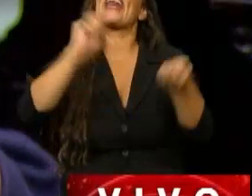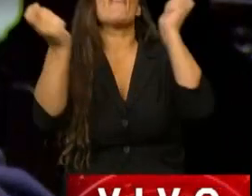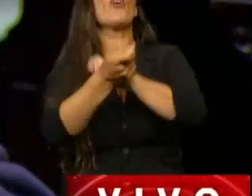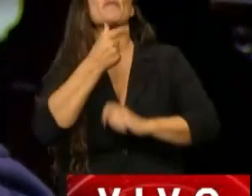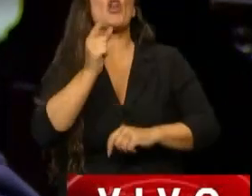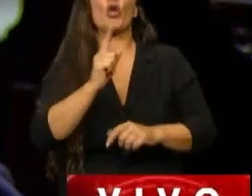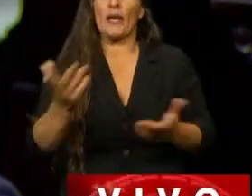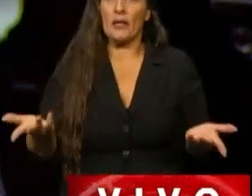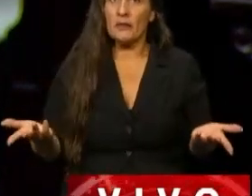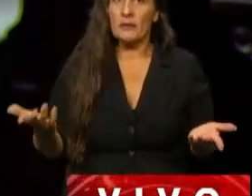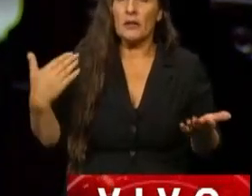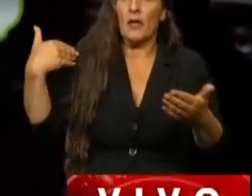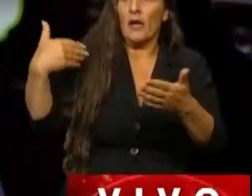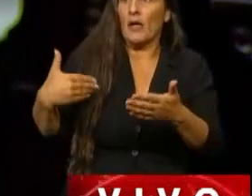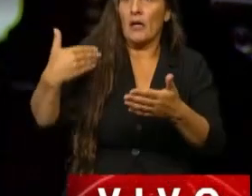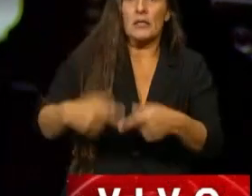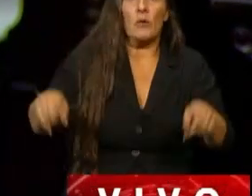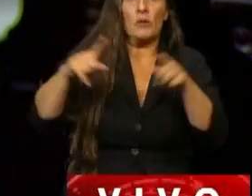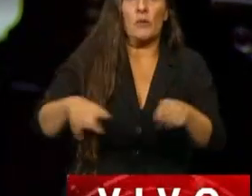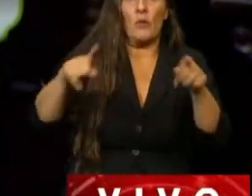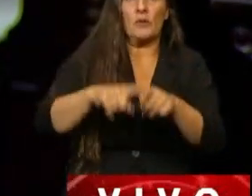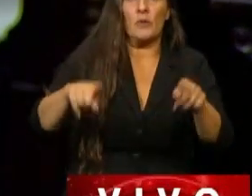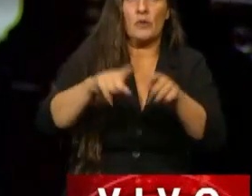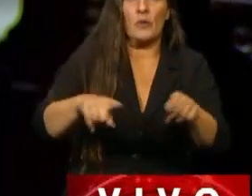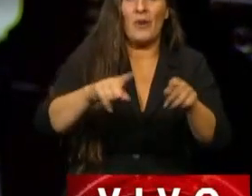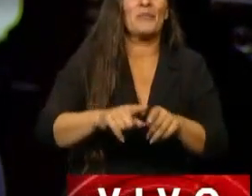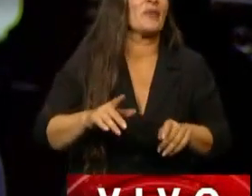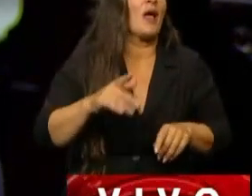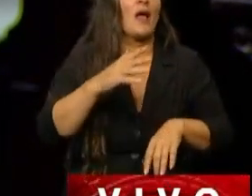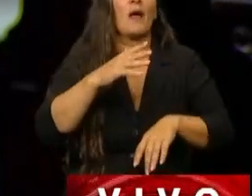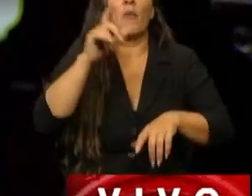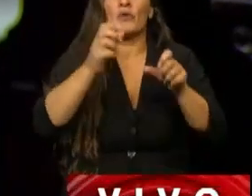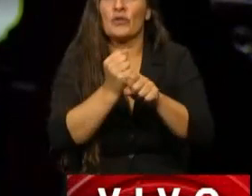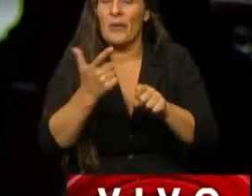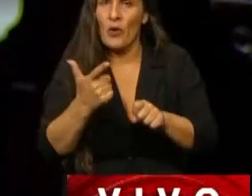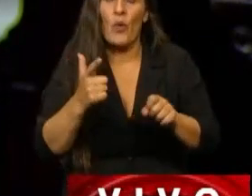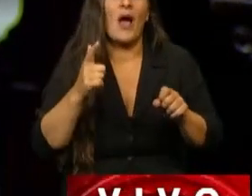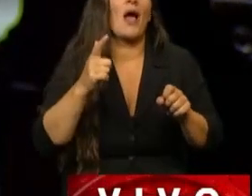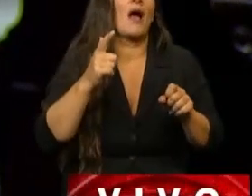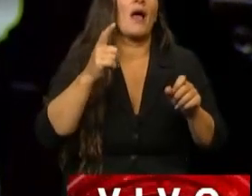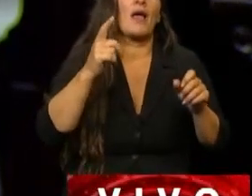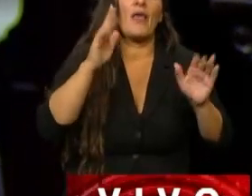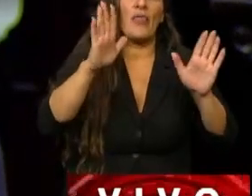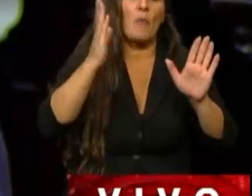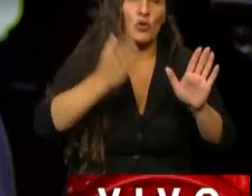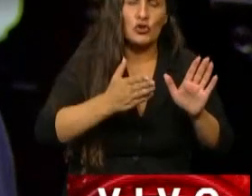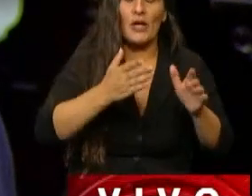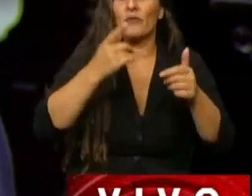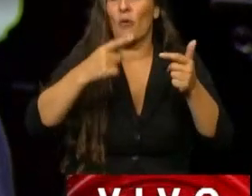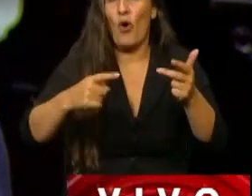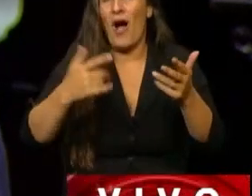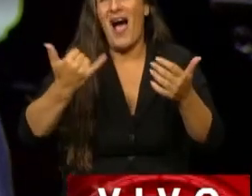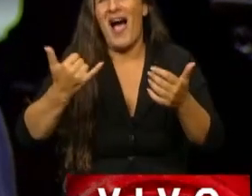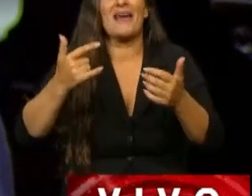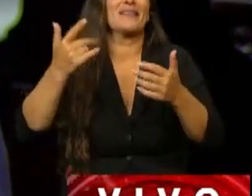del sistema previsional son malos, los datos del mercado laboral, 10% de desempleo, 40% de informalidad, son malísimos, y hay hechos externos